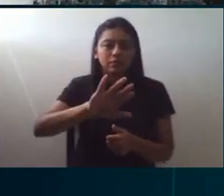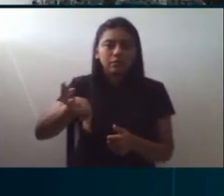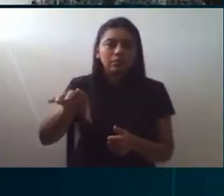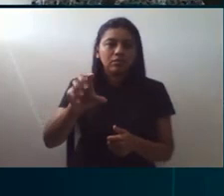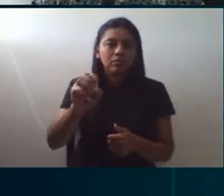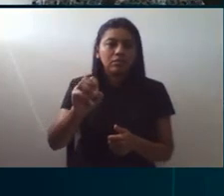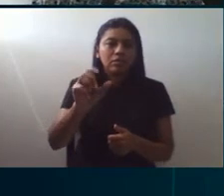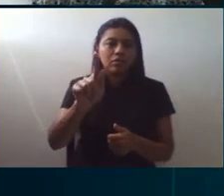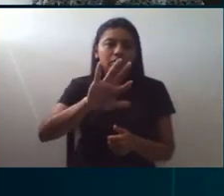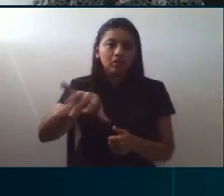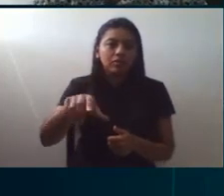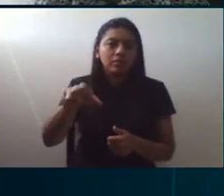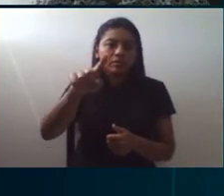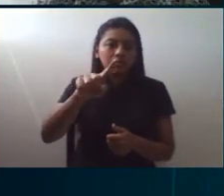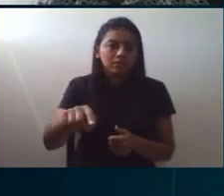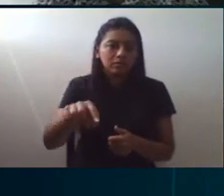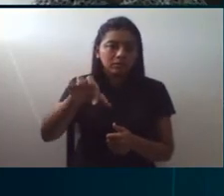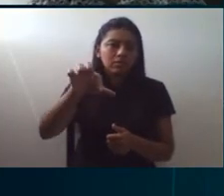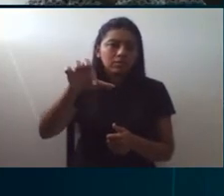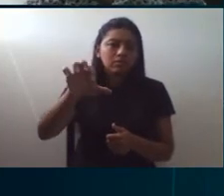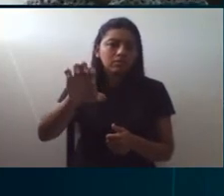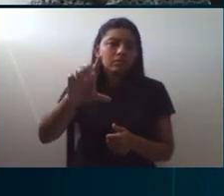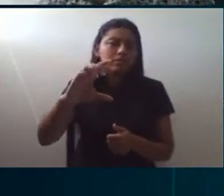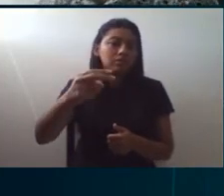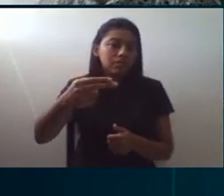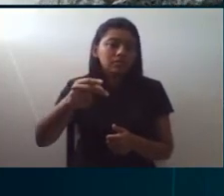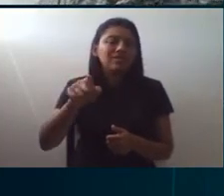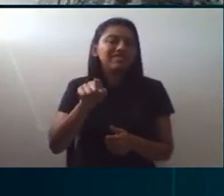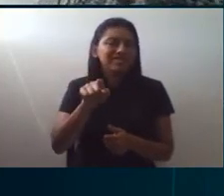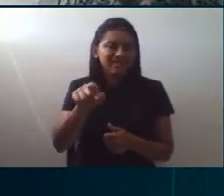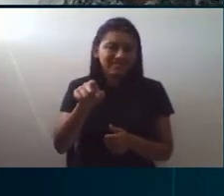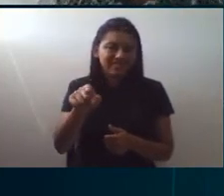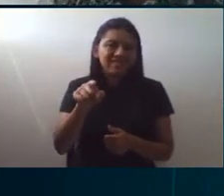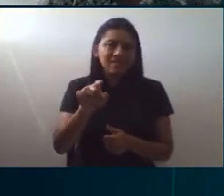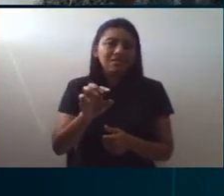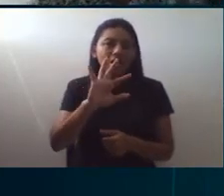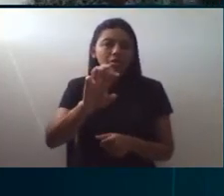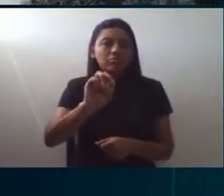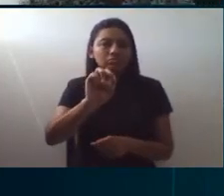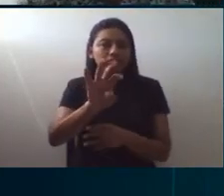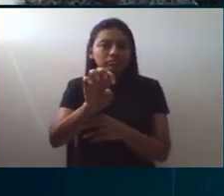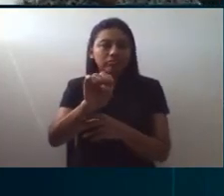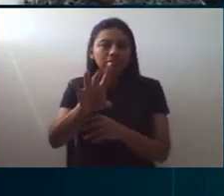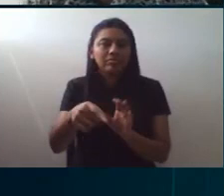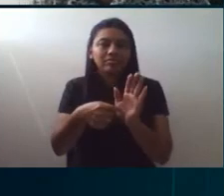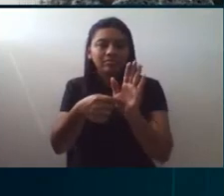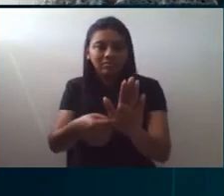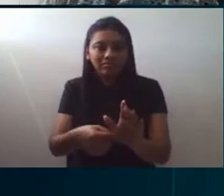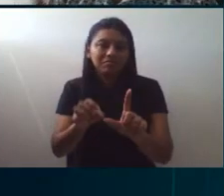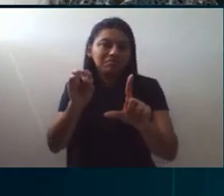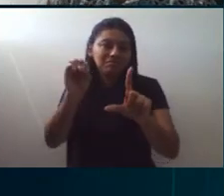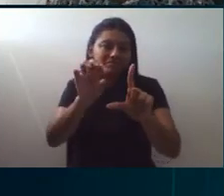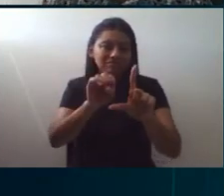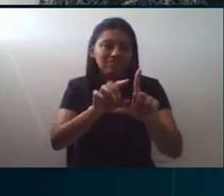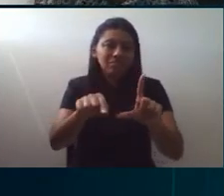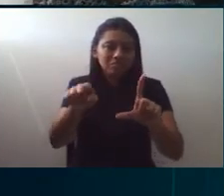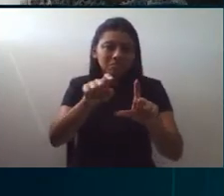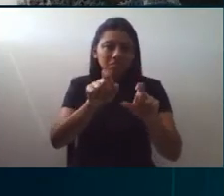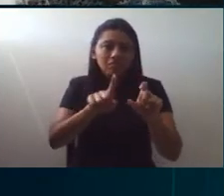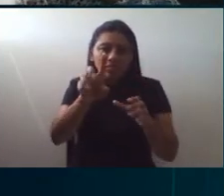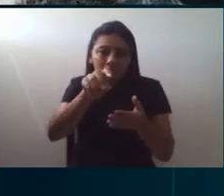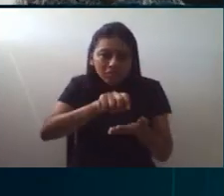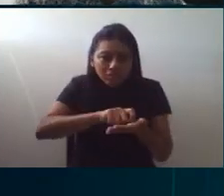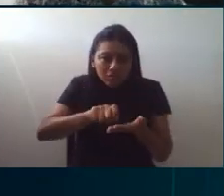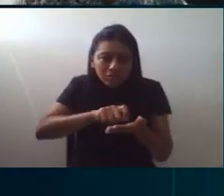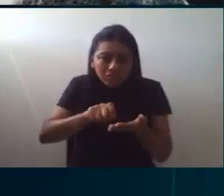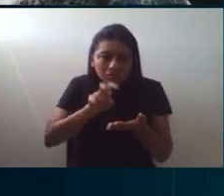consulten. Aquí pues hago digamos una paradita aprovechando que ya tenemos continuidad en la presentación con los problemas iniciales. Es que recuerden que por ahí hay un